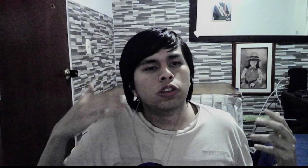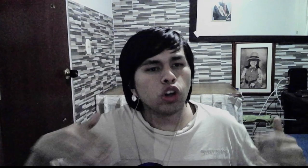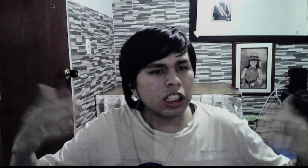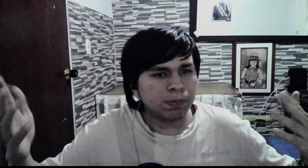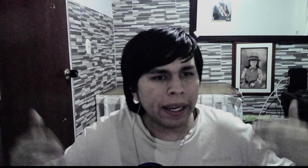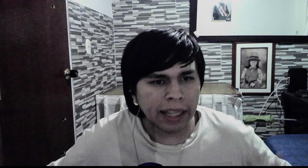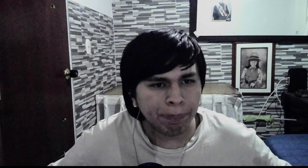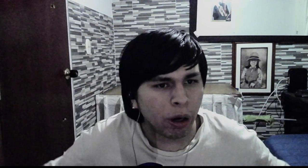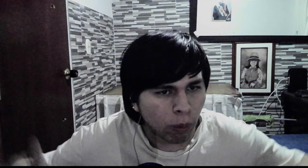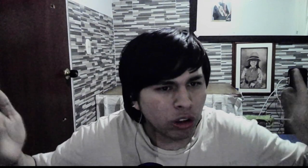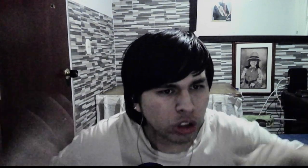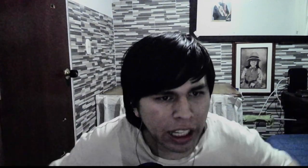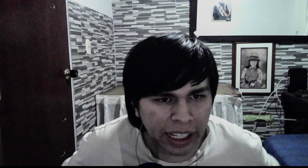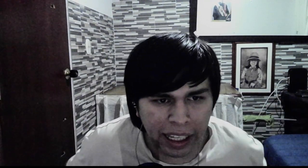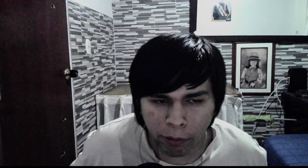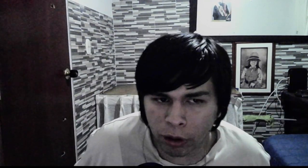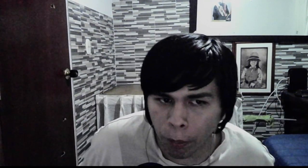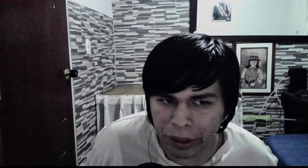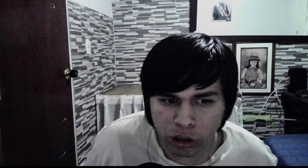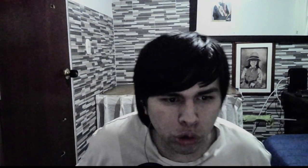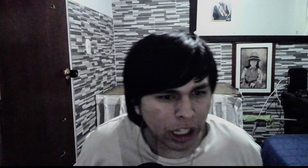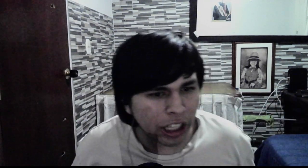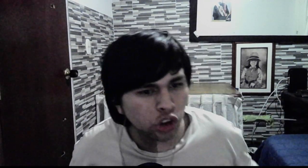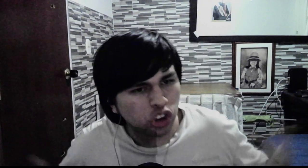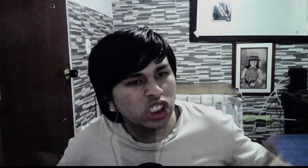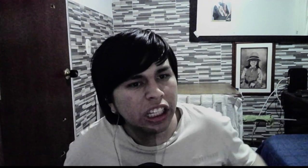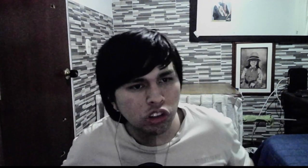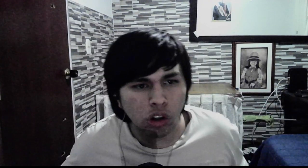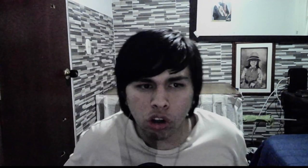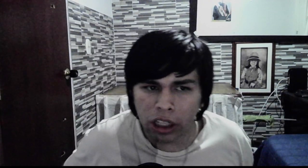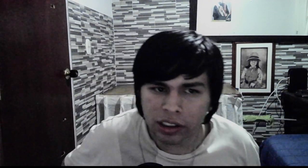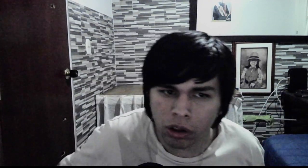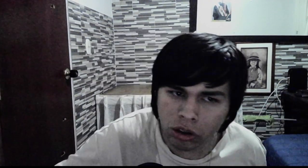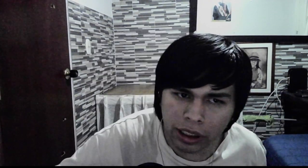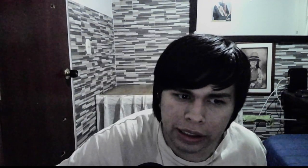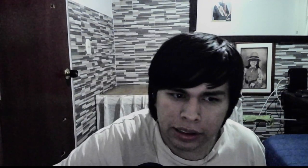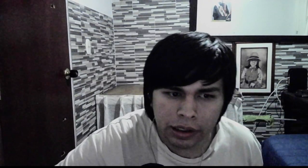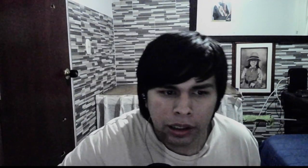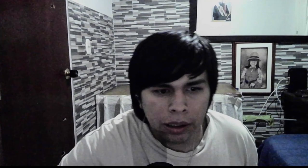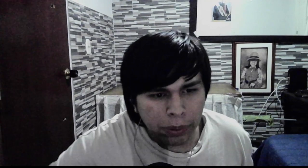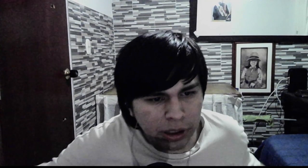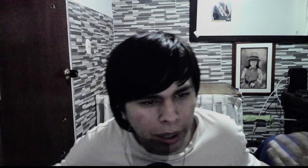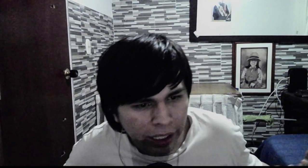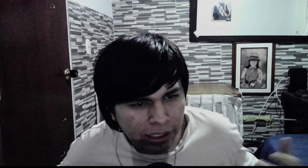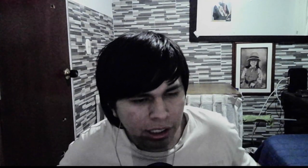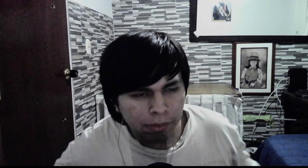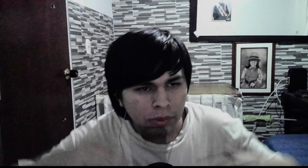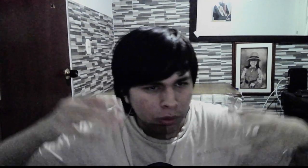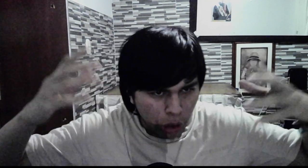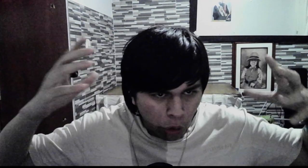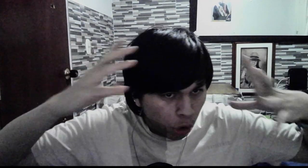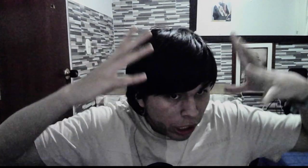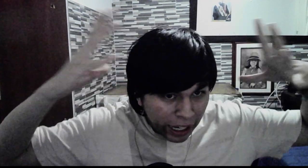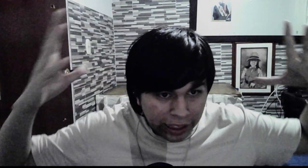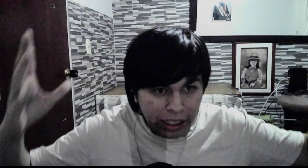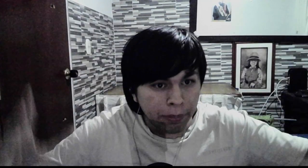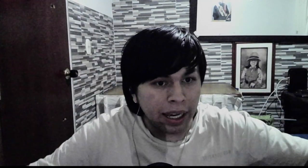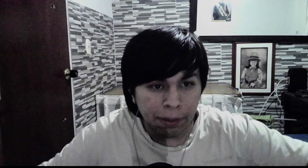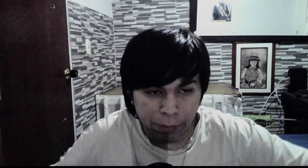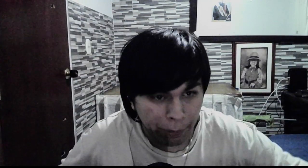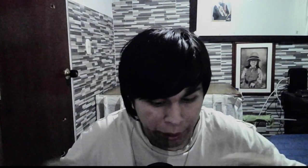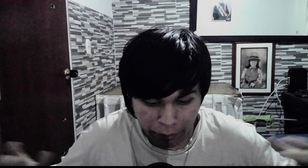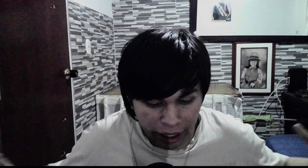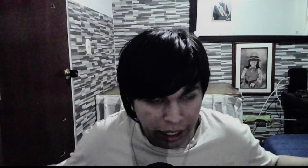no respetan pero cuando tienen que cuando piden sus derechos si son otras cosas pues imagínense que hoy era el